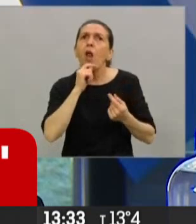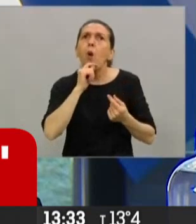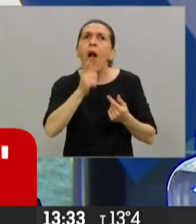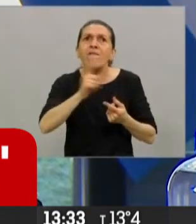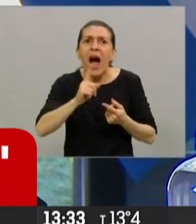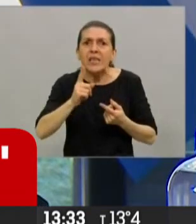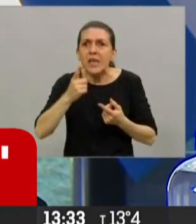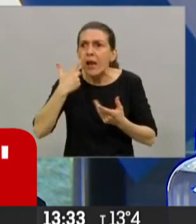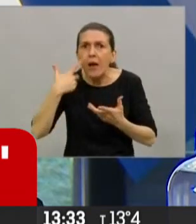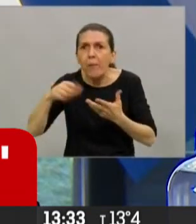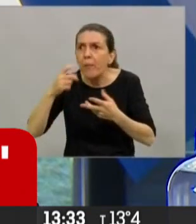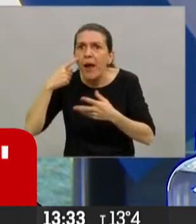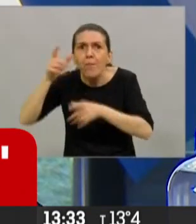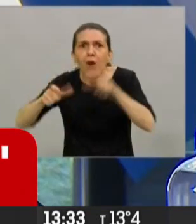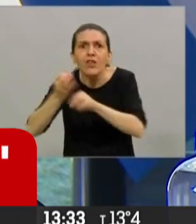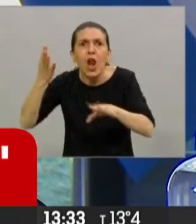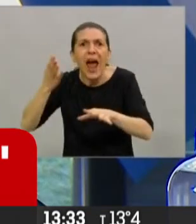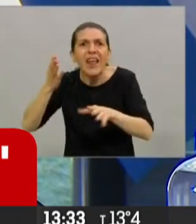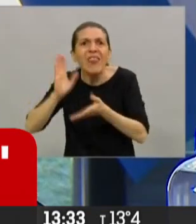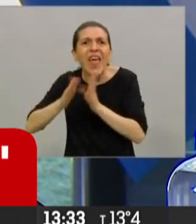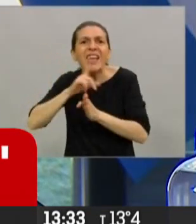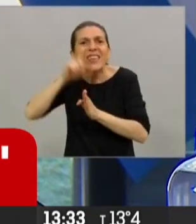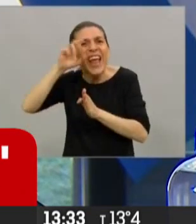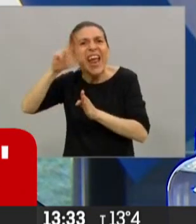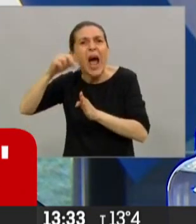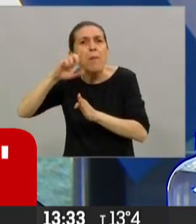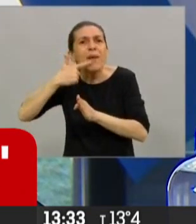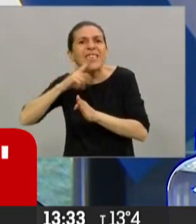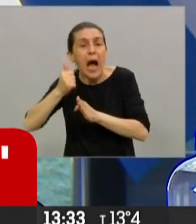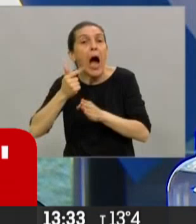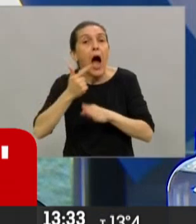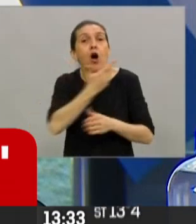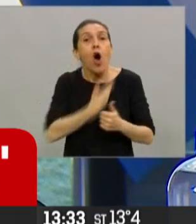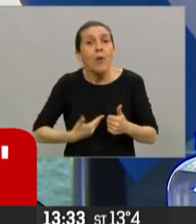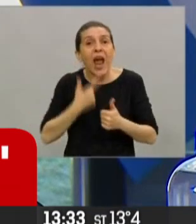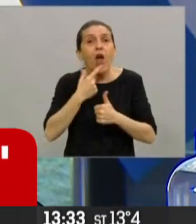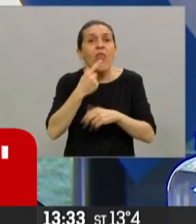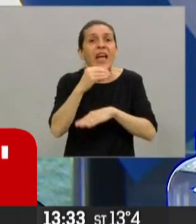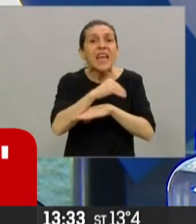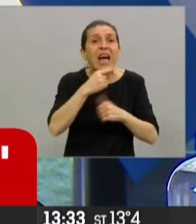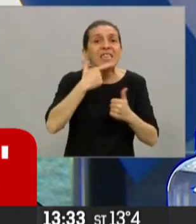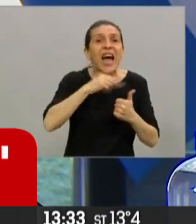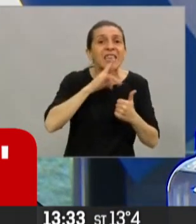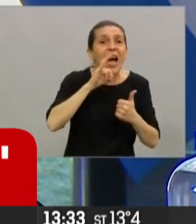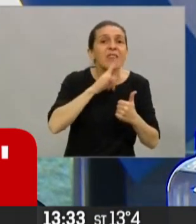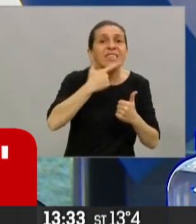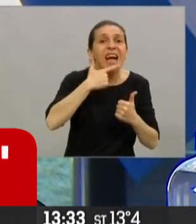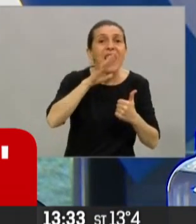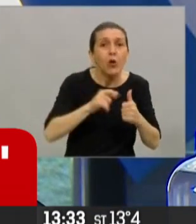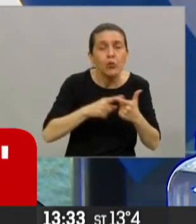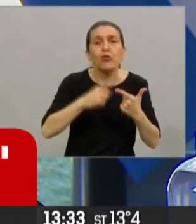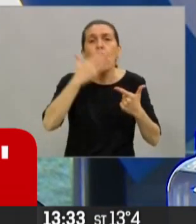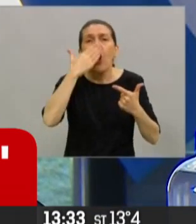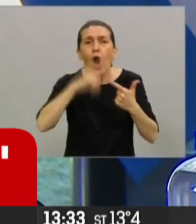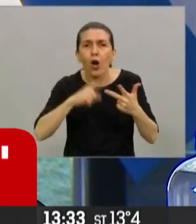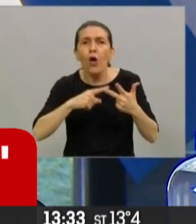terapistas, porque son muy importantes. Pero el gobierno de Santa Cruz, el gobierno de Córdoba, el gobierno de San Luis, el gobierno de